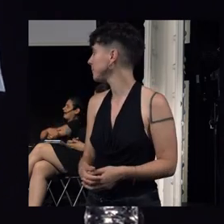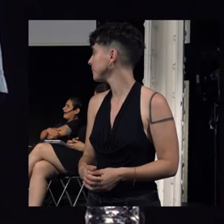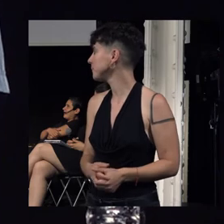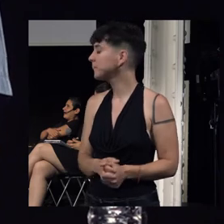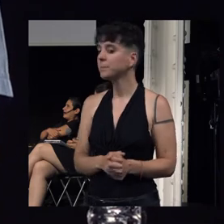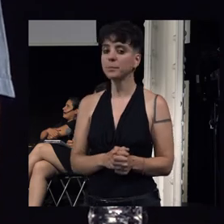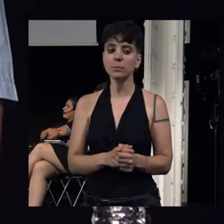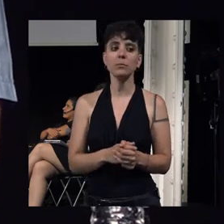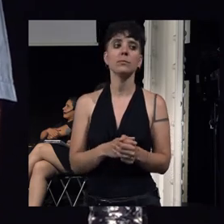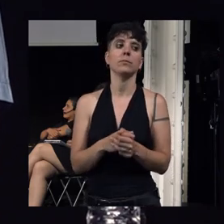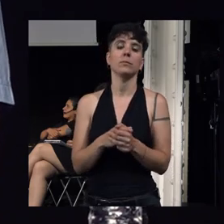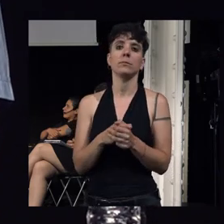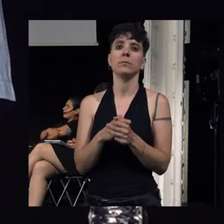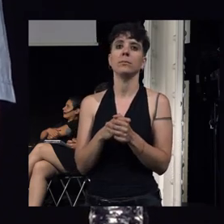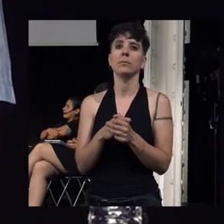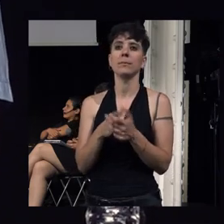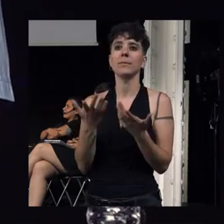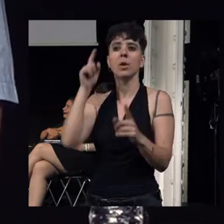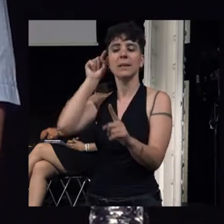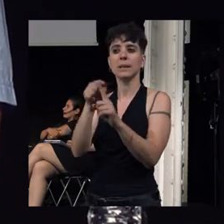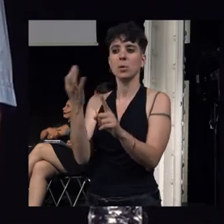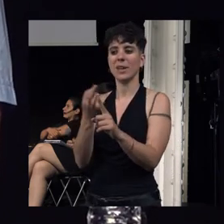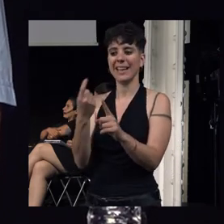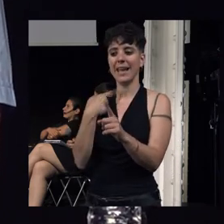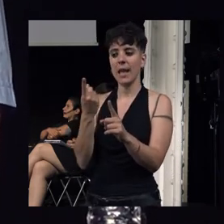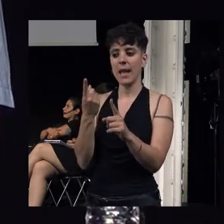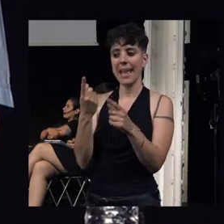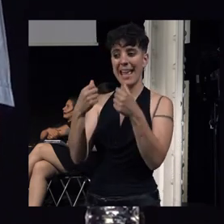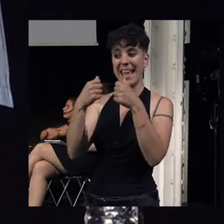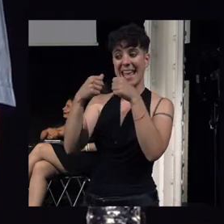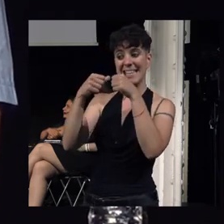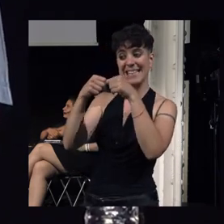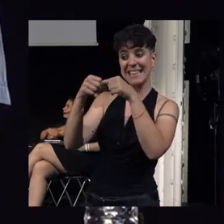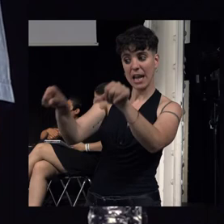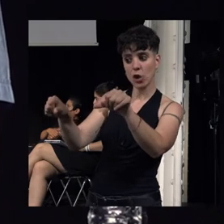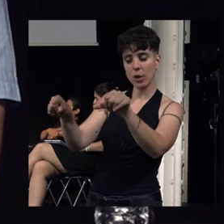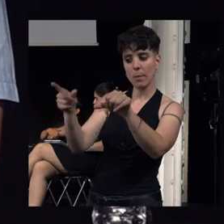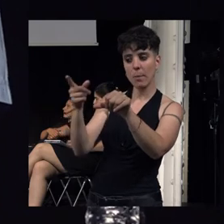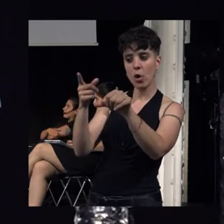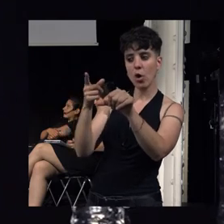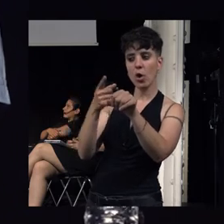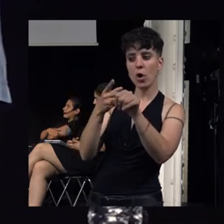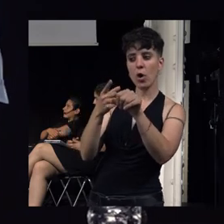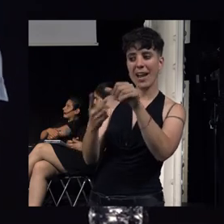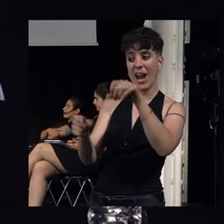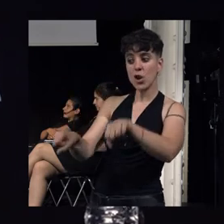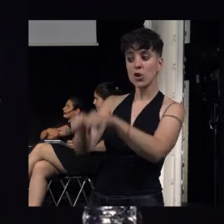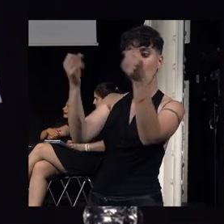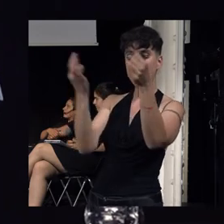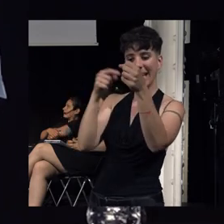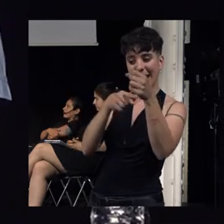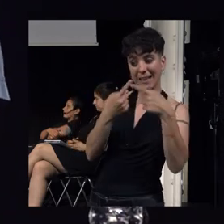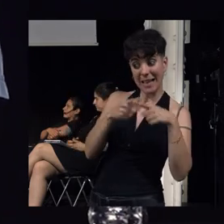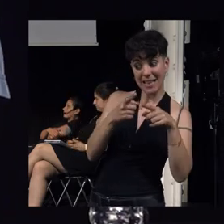Para poder hablar del elemento que rompe el estereotipo. O sea, cuando hacemos una biblioteca viviente, lo que hacemos no